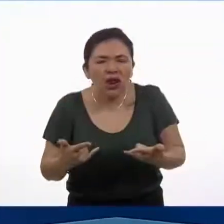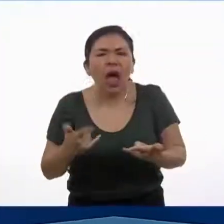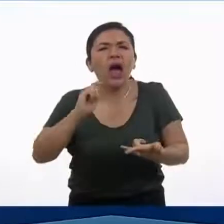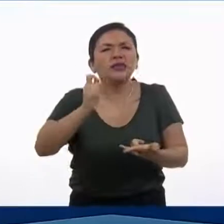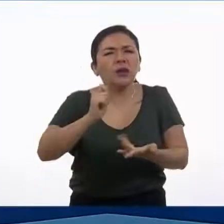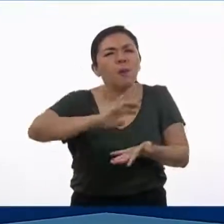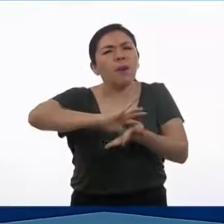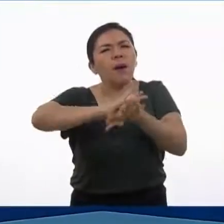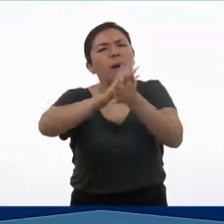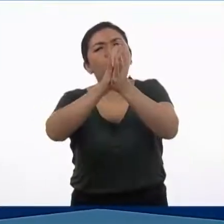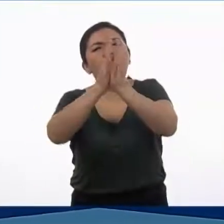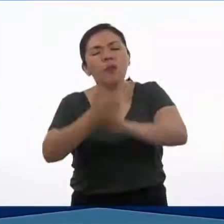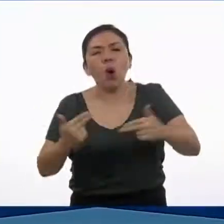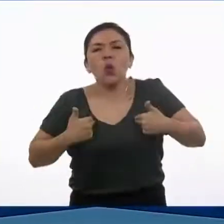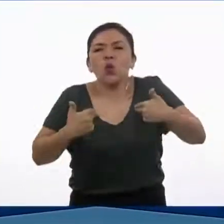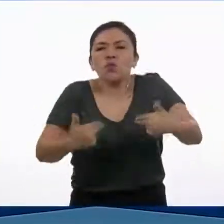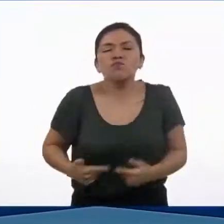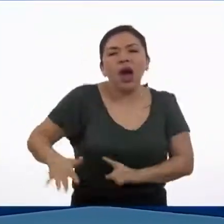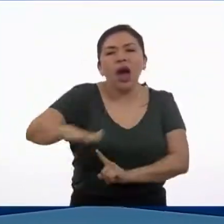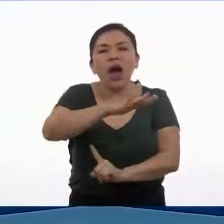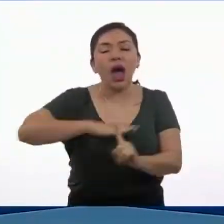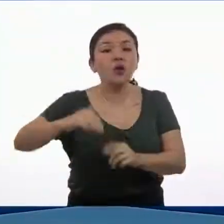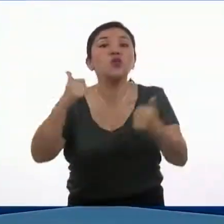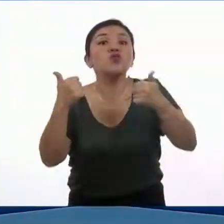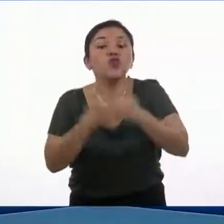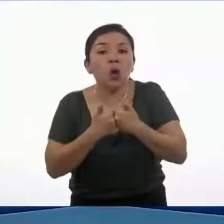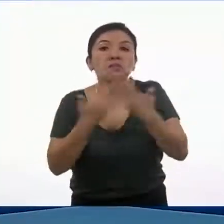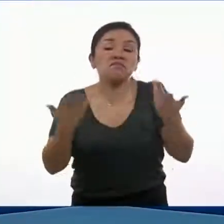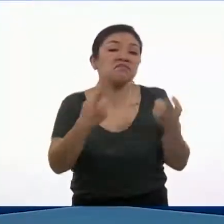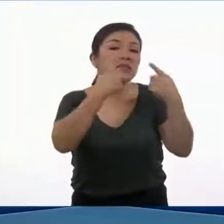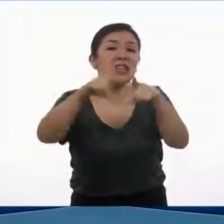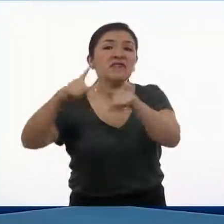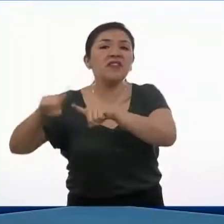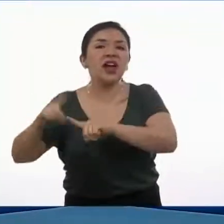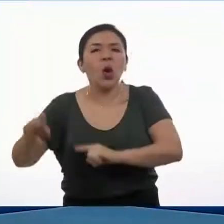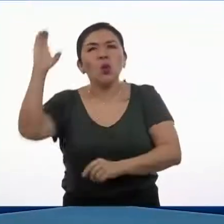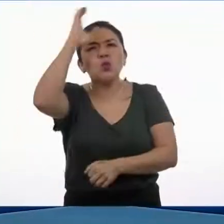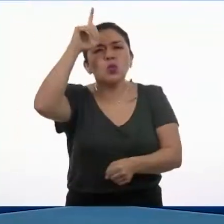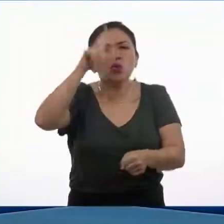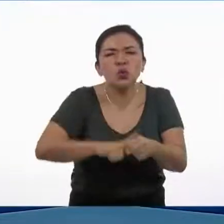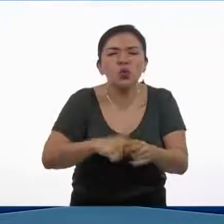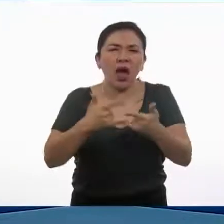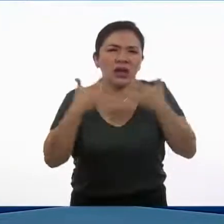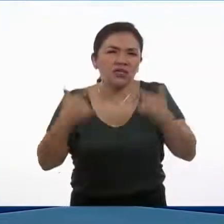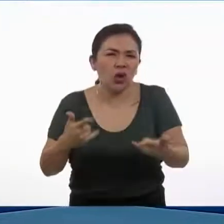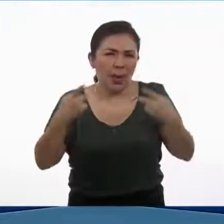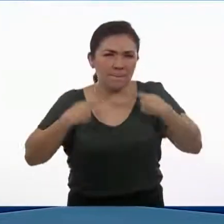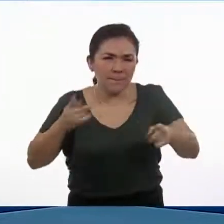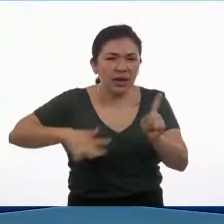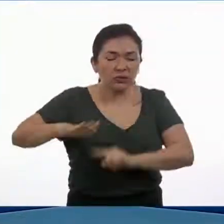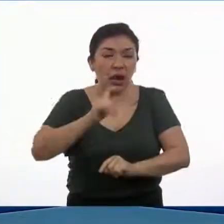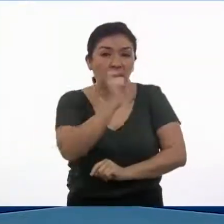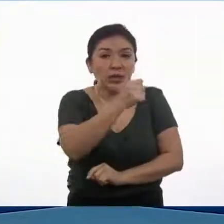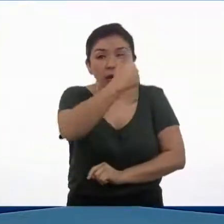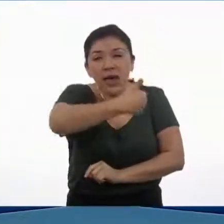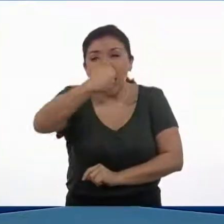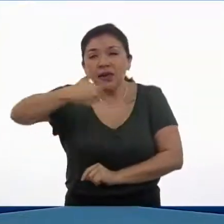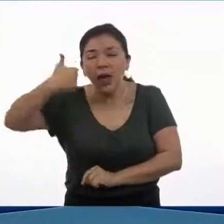a paso de la humanidad a través de sus diversas civilizaciones, cada una tan